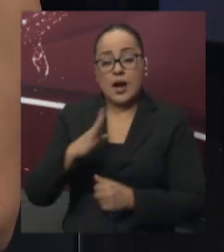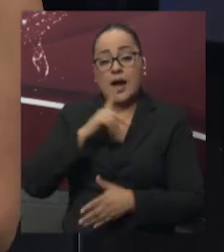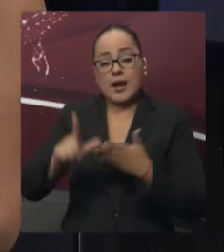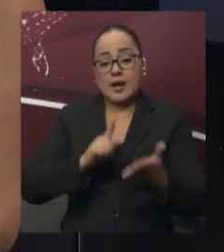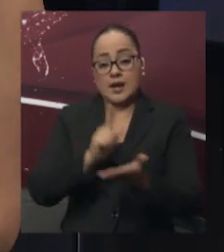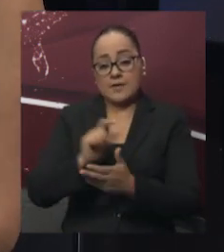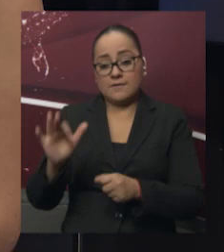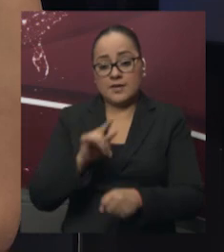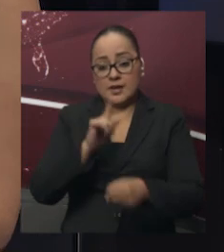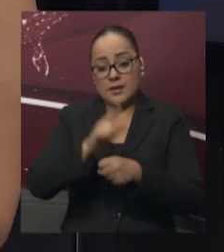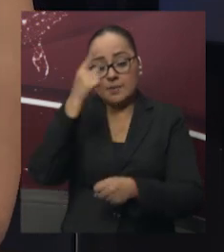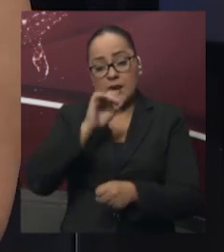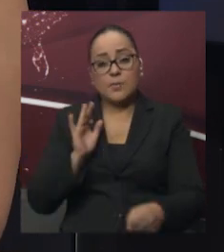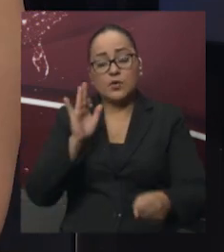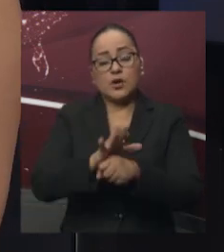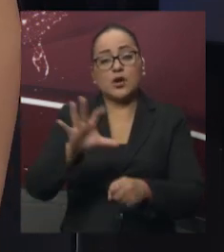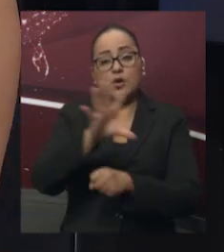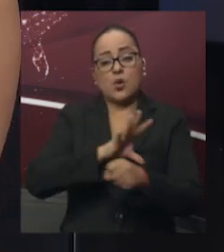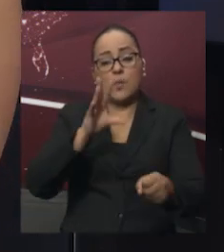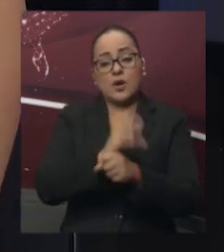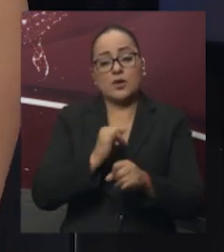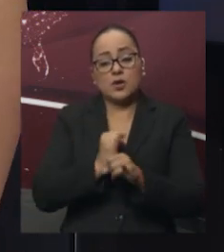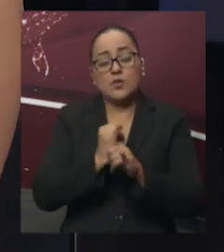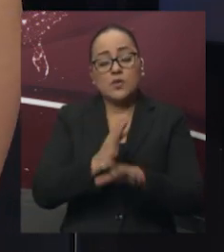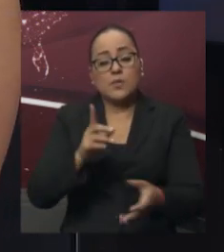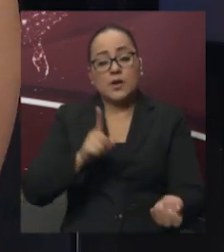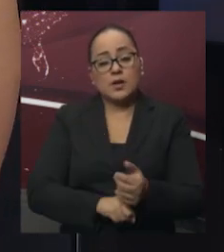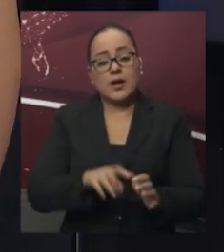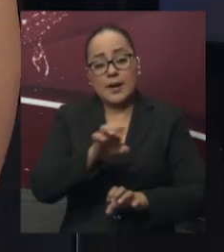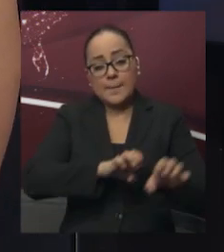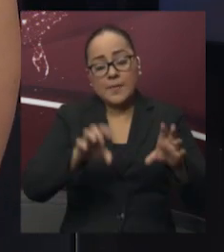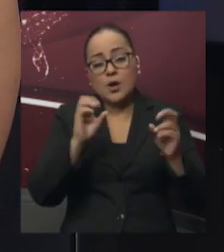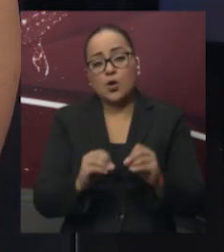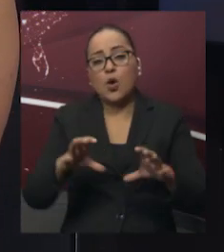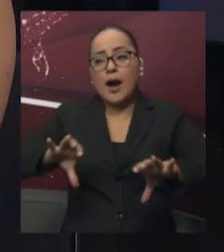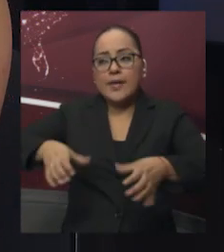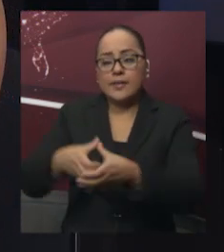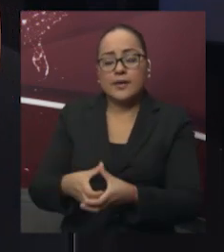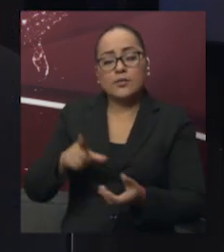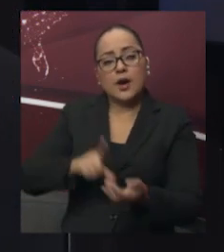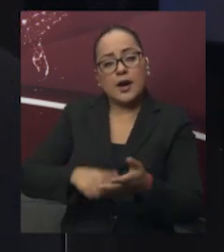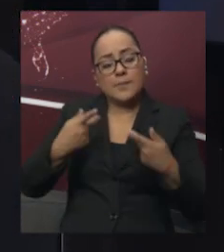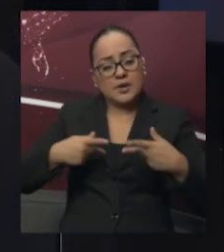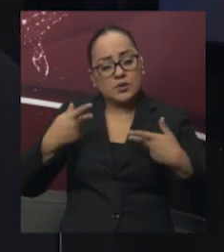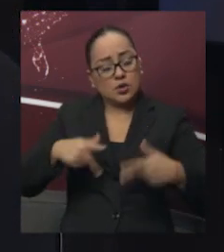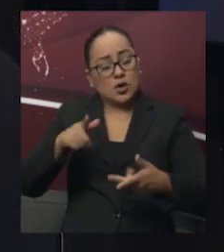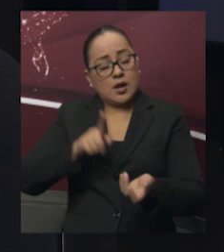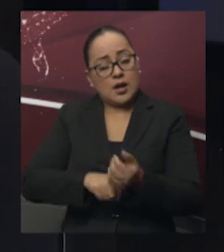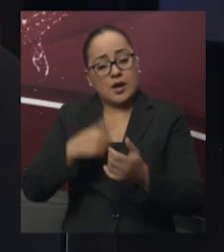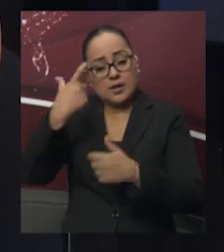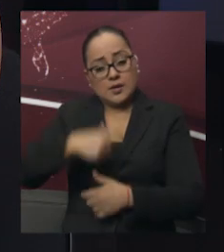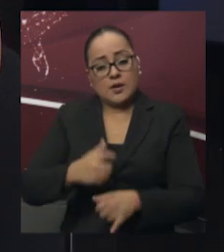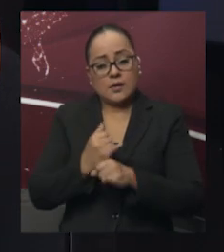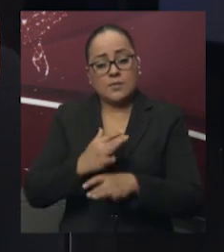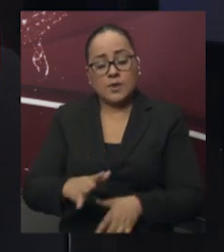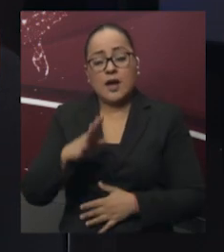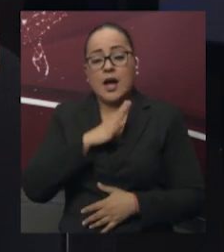que protege los datos en todas las empresas y entidades privadas que tengan información personal y que las sanciones son muy altas,